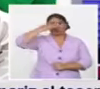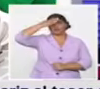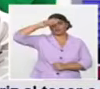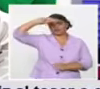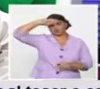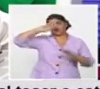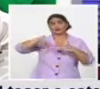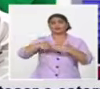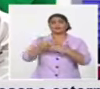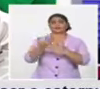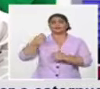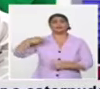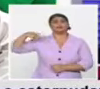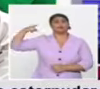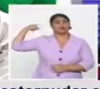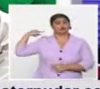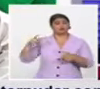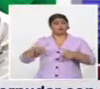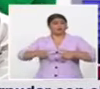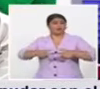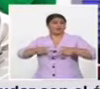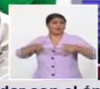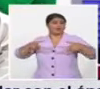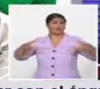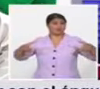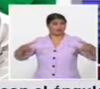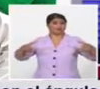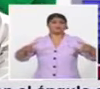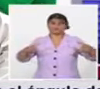elevada de 93